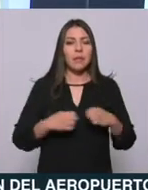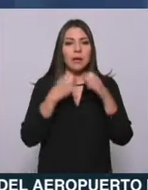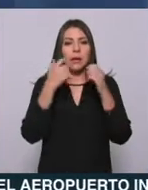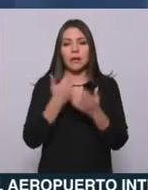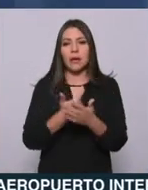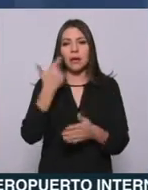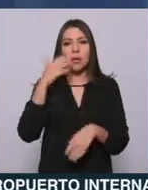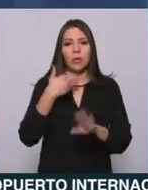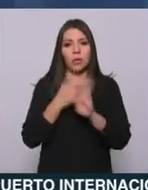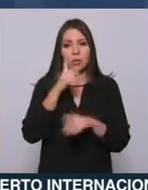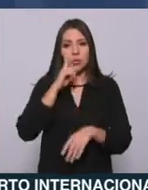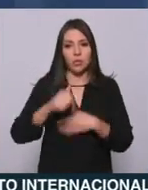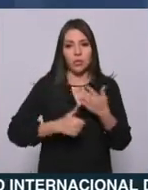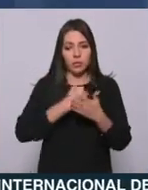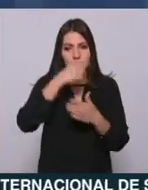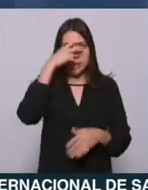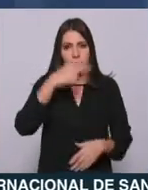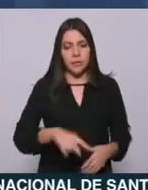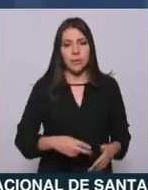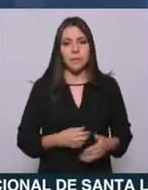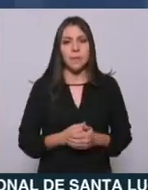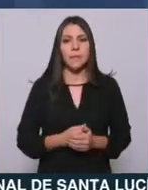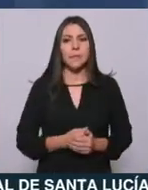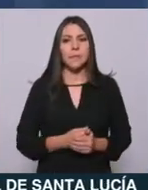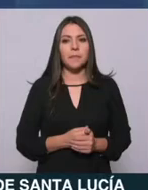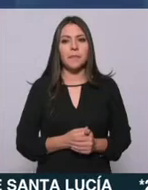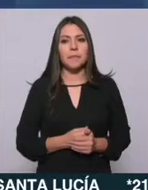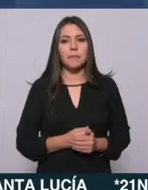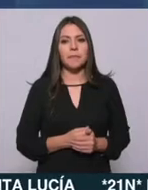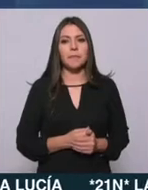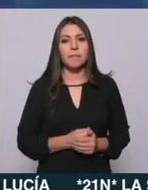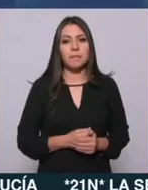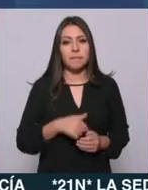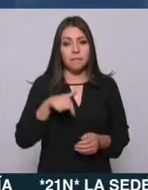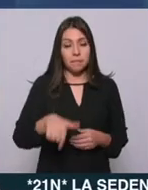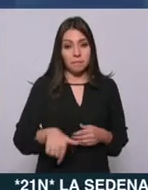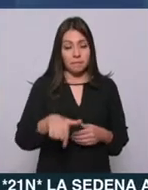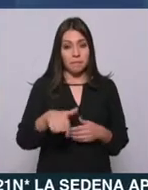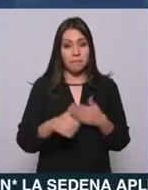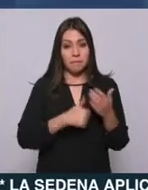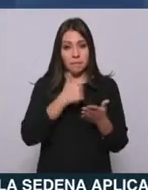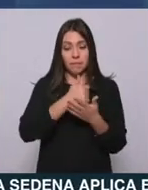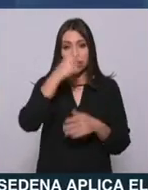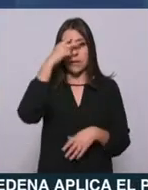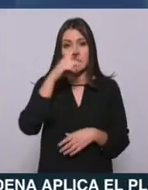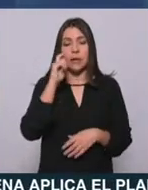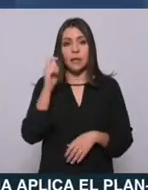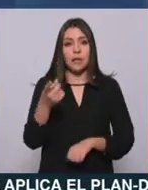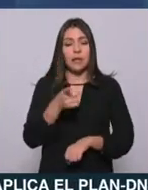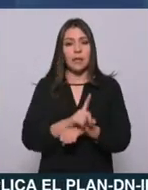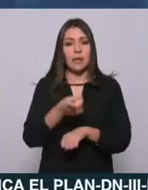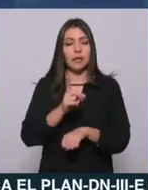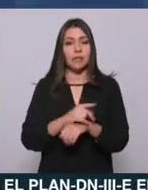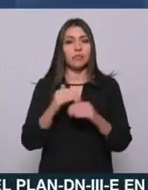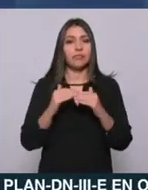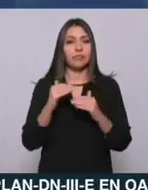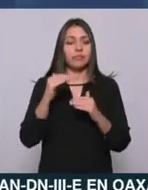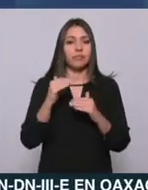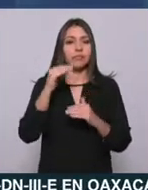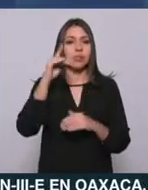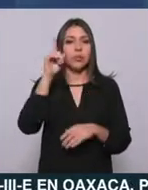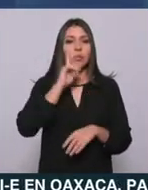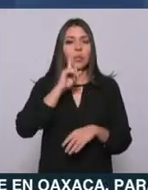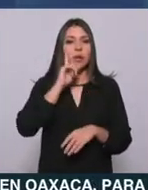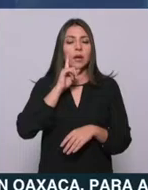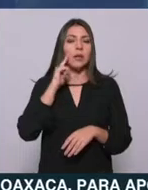Pues miren, considerando el contexto actual de la Ciudad de México, ¿no?, donde cada día existe un aumento de la violencia feminicida dirigida hacia